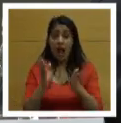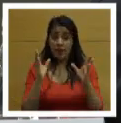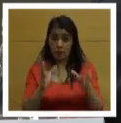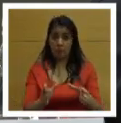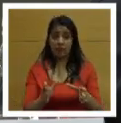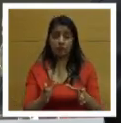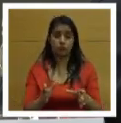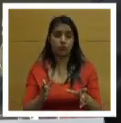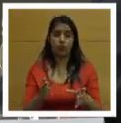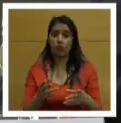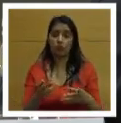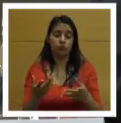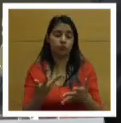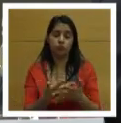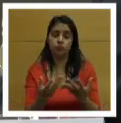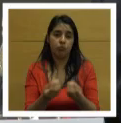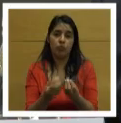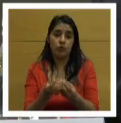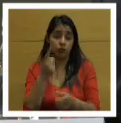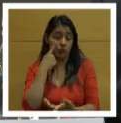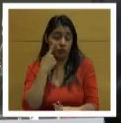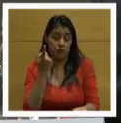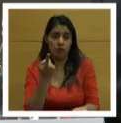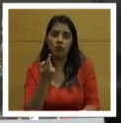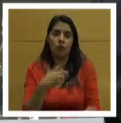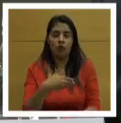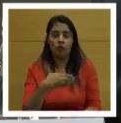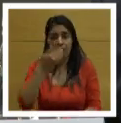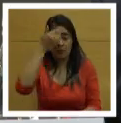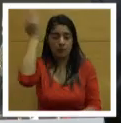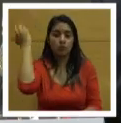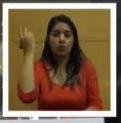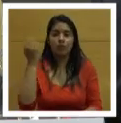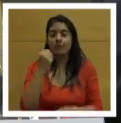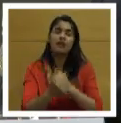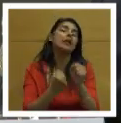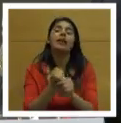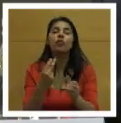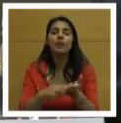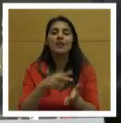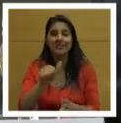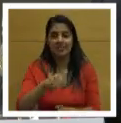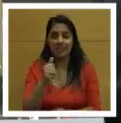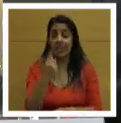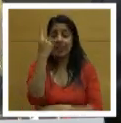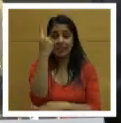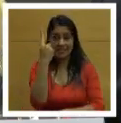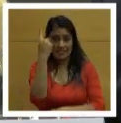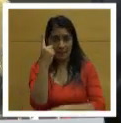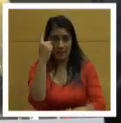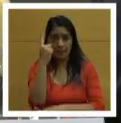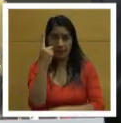parte justamente de un fallo de la Corte Suprema el año 2016, en diciembre, al conocer de la